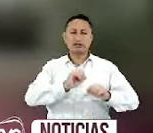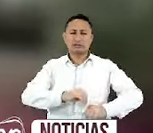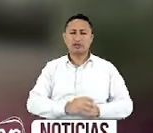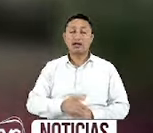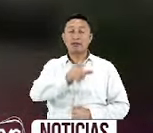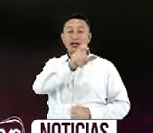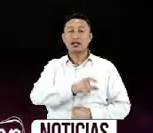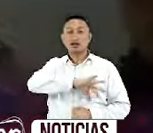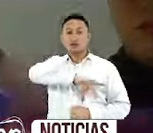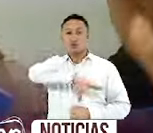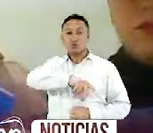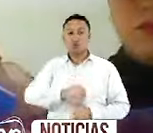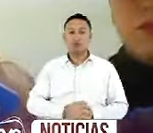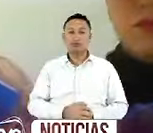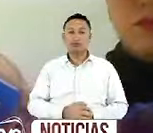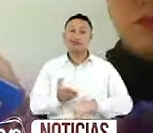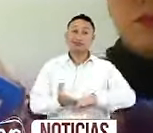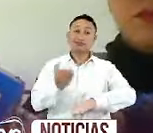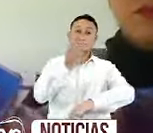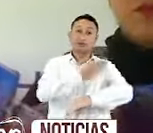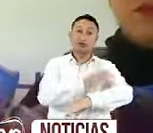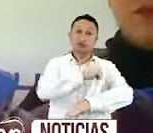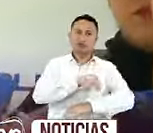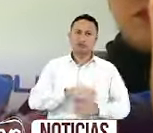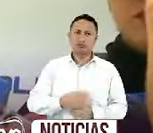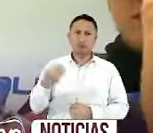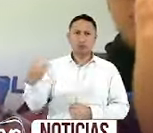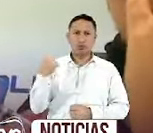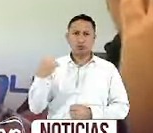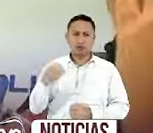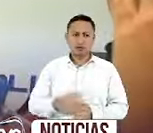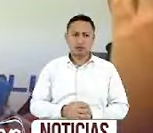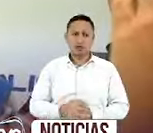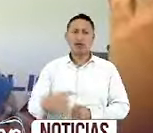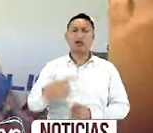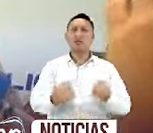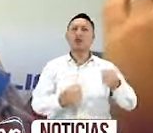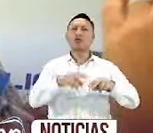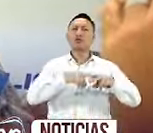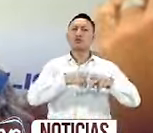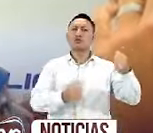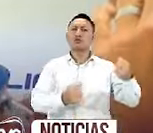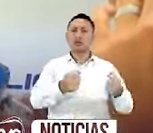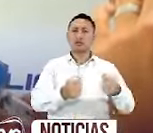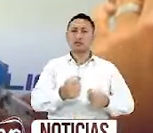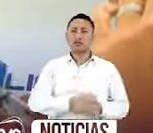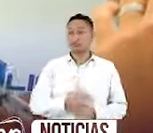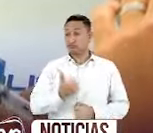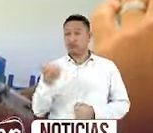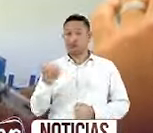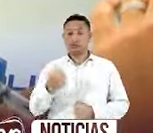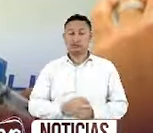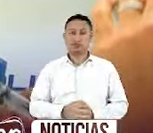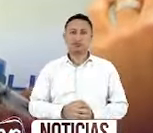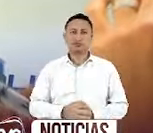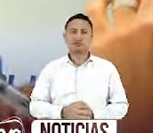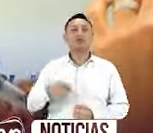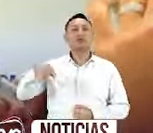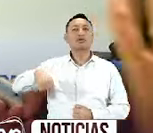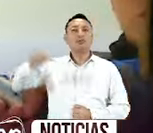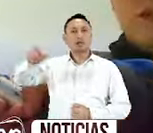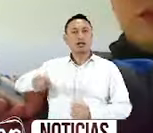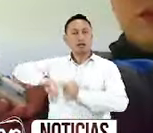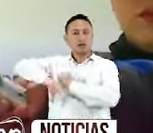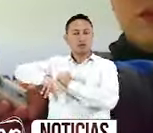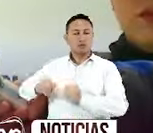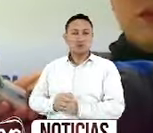robo a personas. Desde días anteriores teníamos alertas de que el vehículo taxi que ven a mi derecha se encontraba realizando robos a los